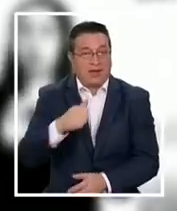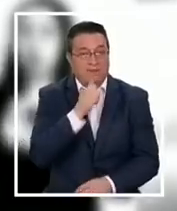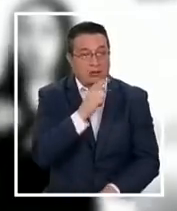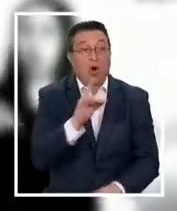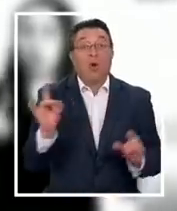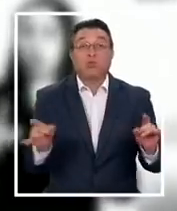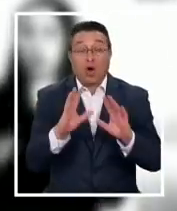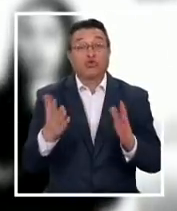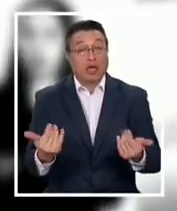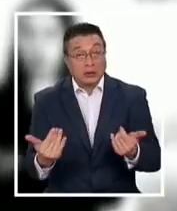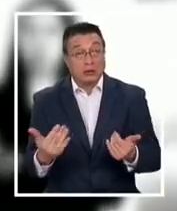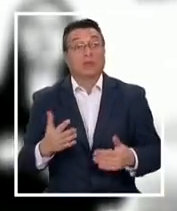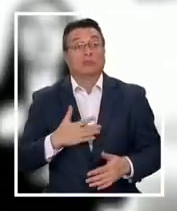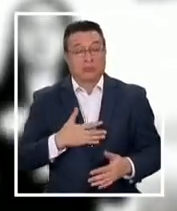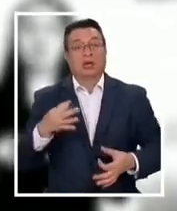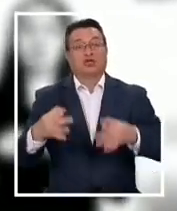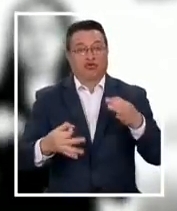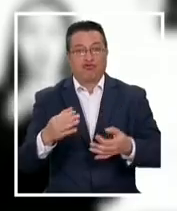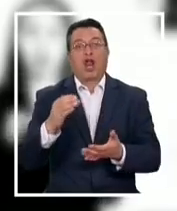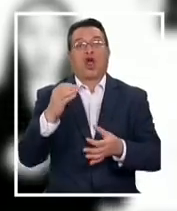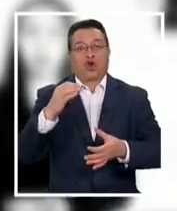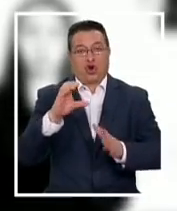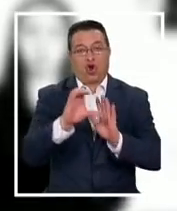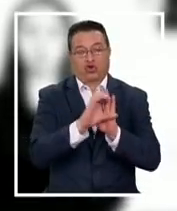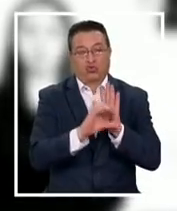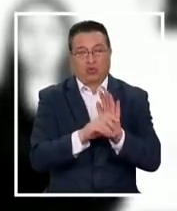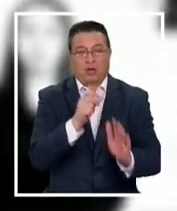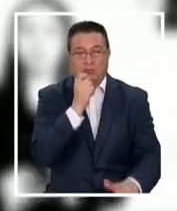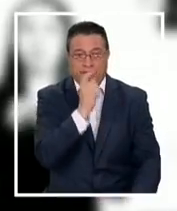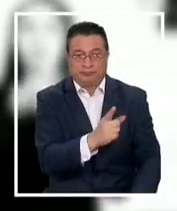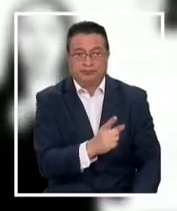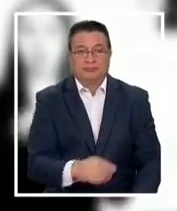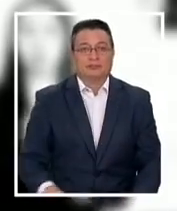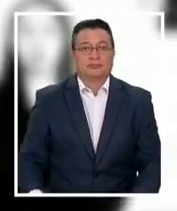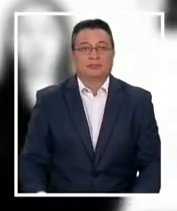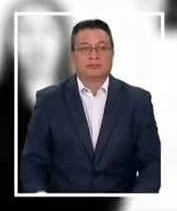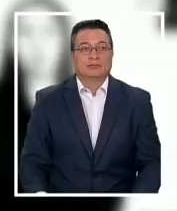es necesario, en el Tribunal Constitucional.